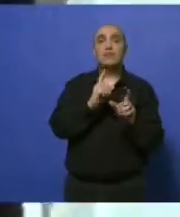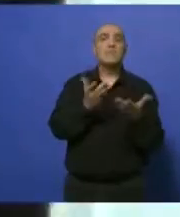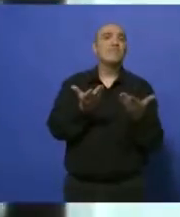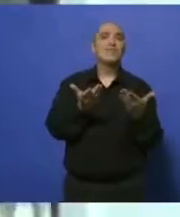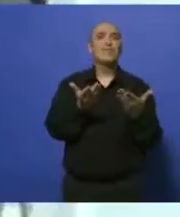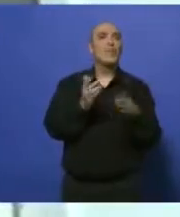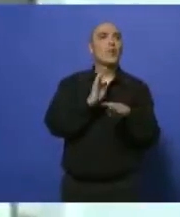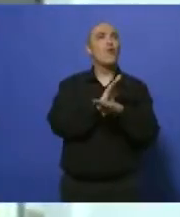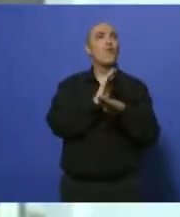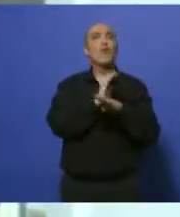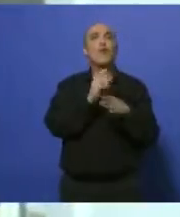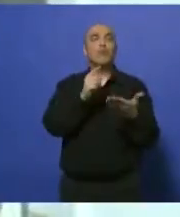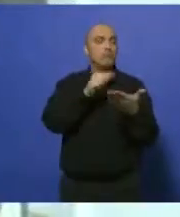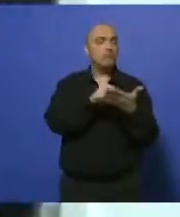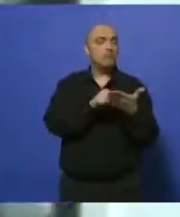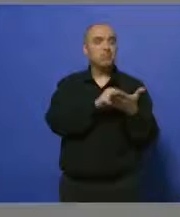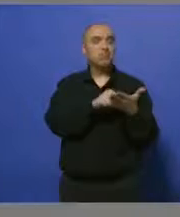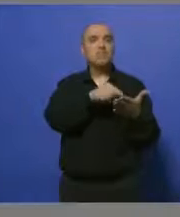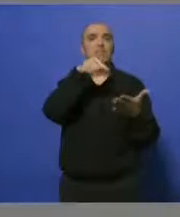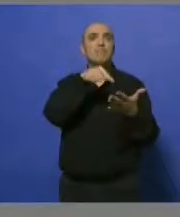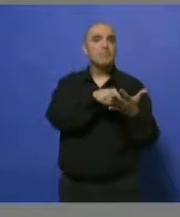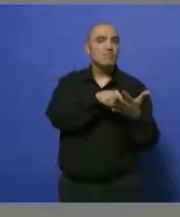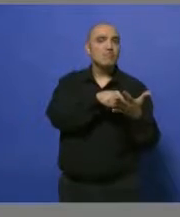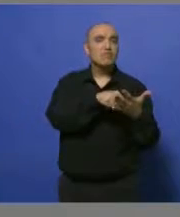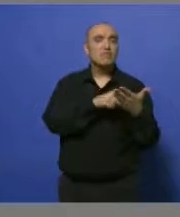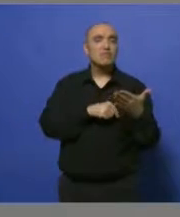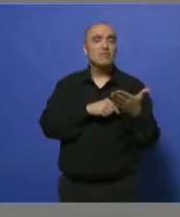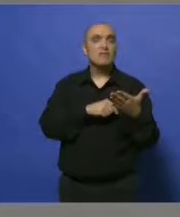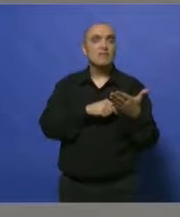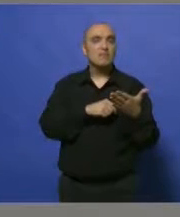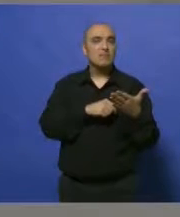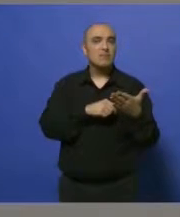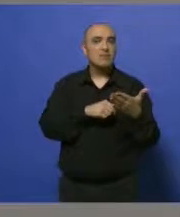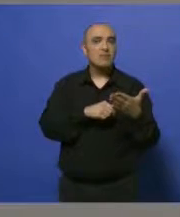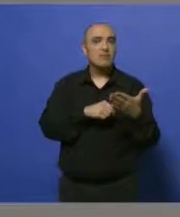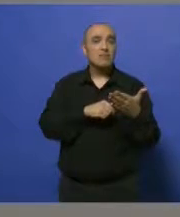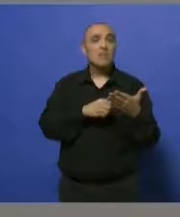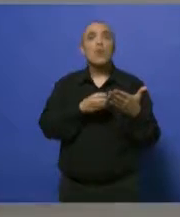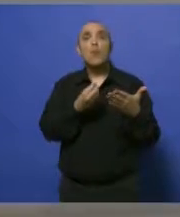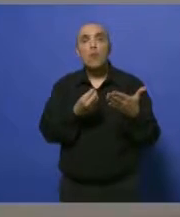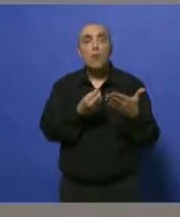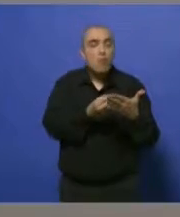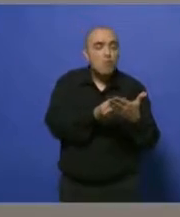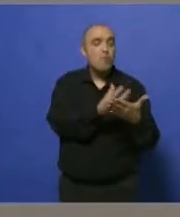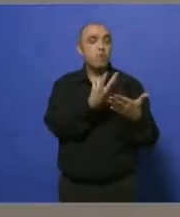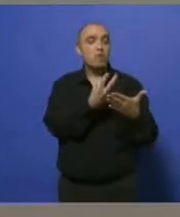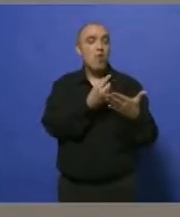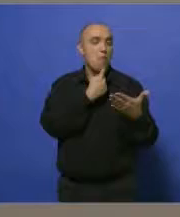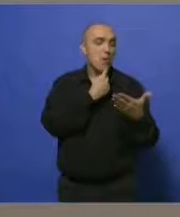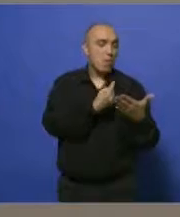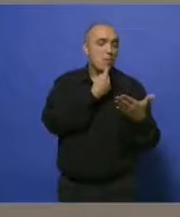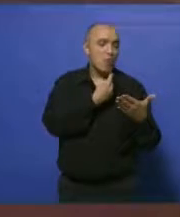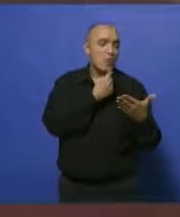el número, apretar justamente el botón de llamada y de esta manera lo que hace es aparecer una serie de preguntas donde se